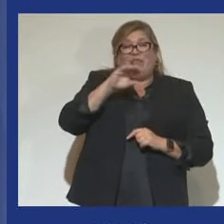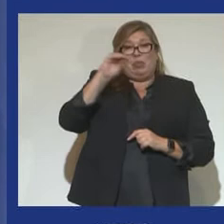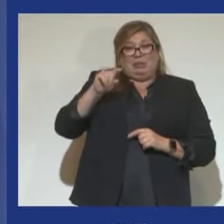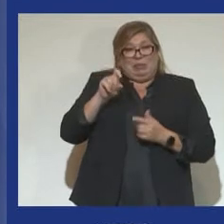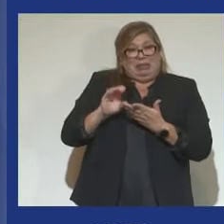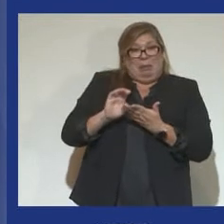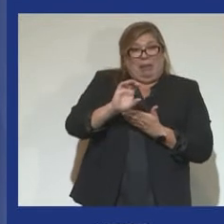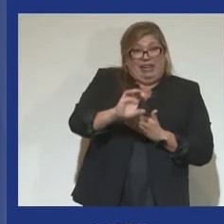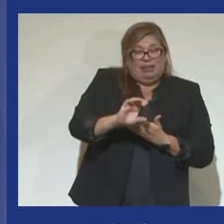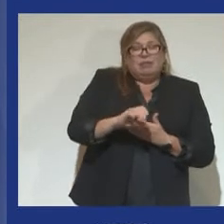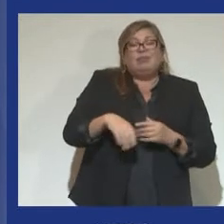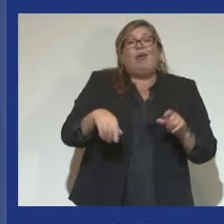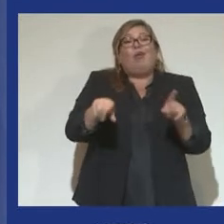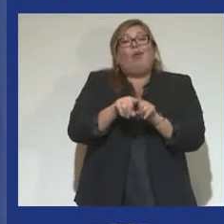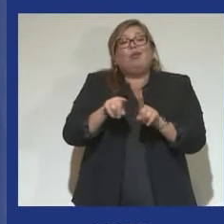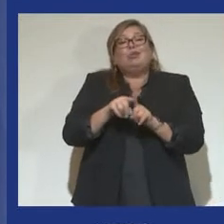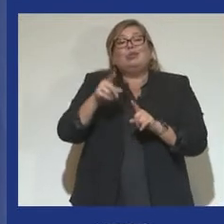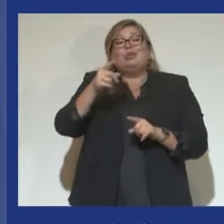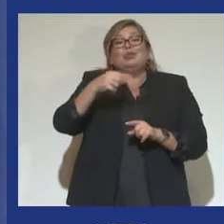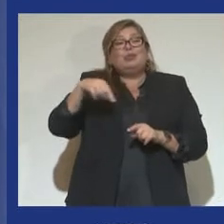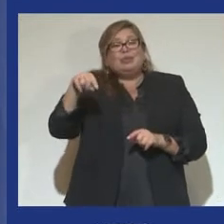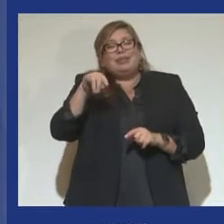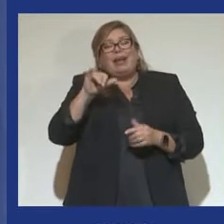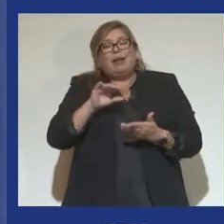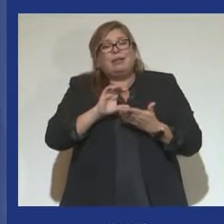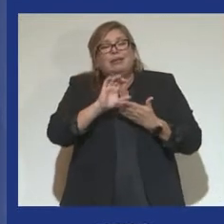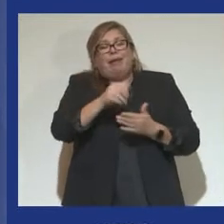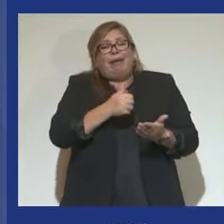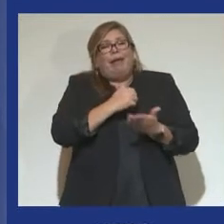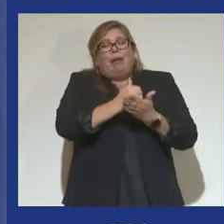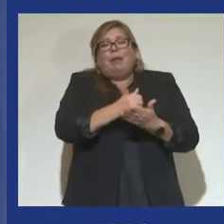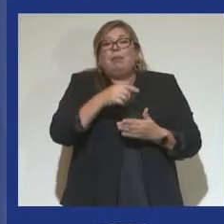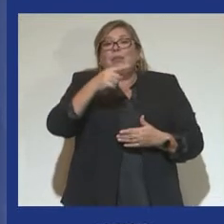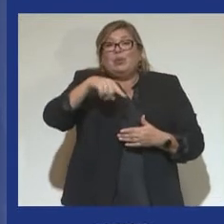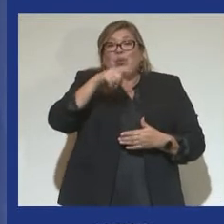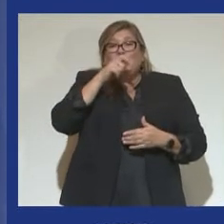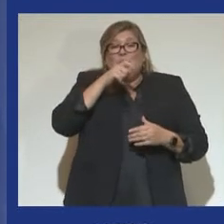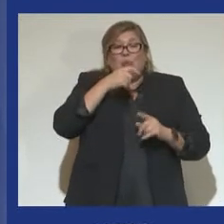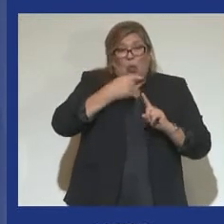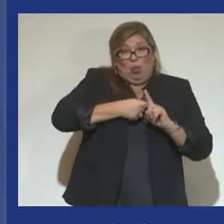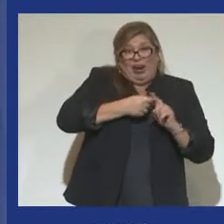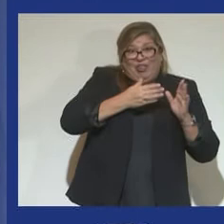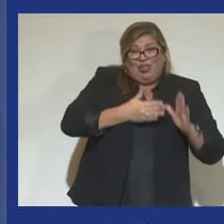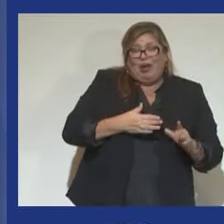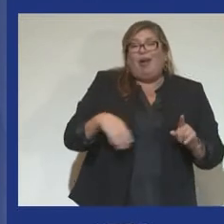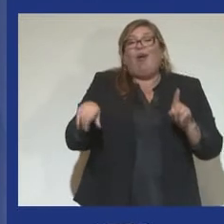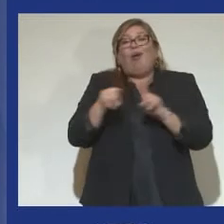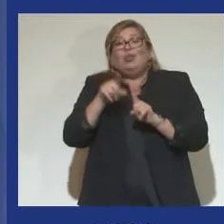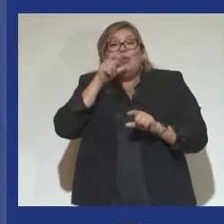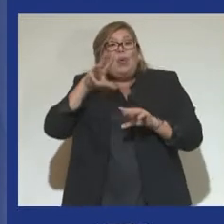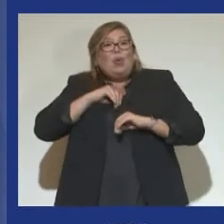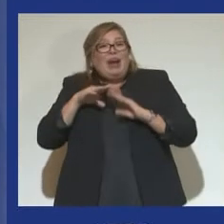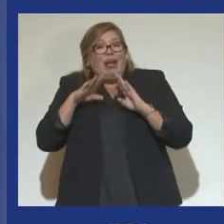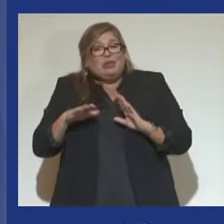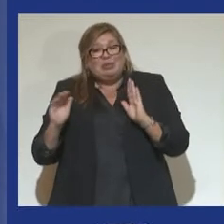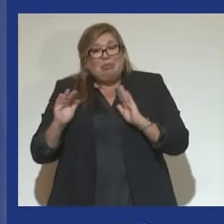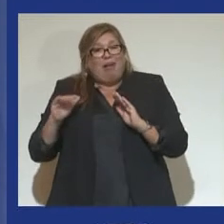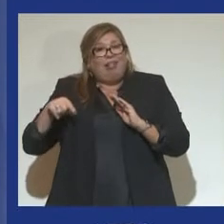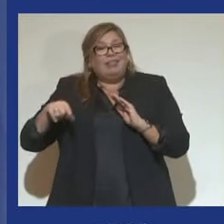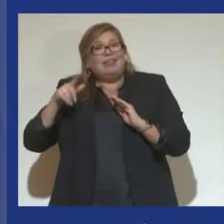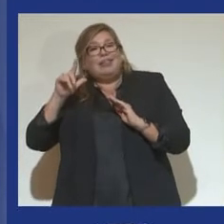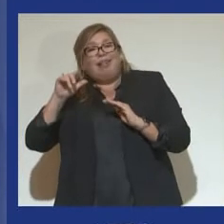solamente como dije antes para los inquilinos pero también los pequeños caseros que están bajo estrés con los